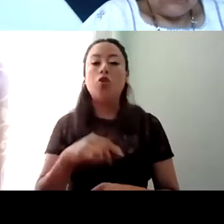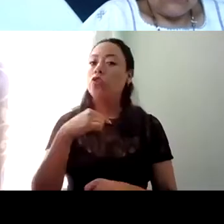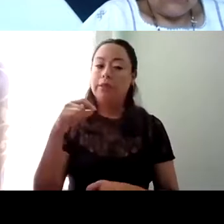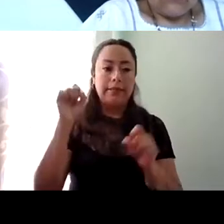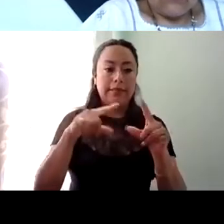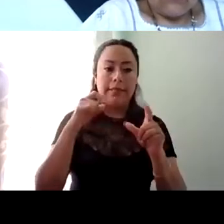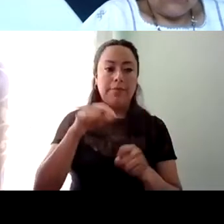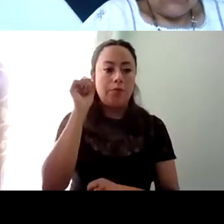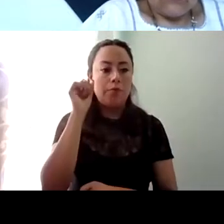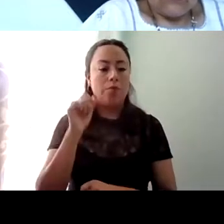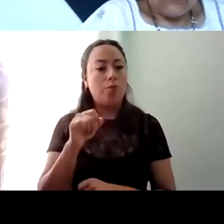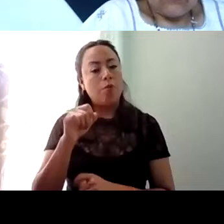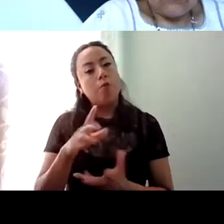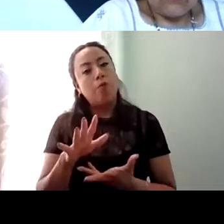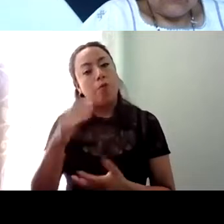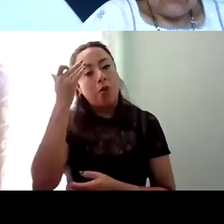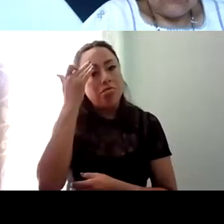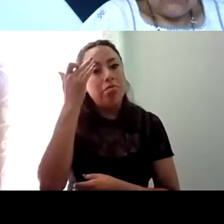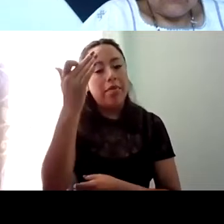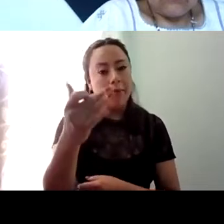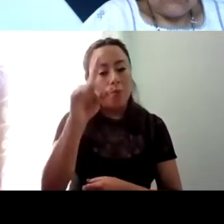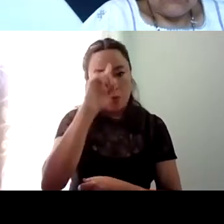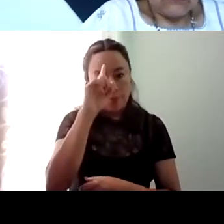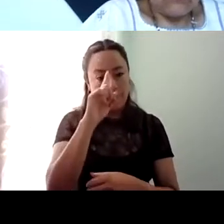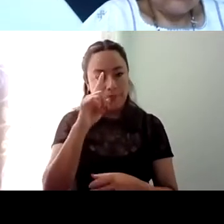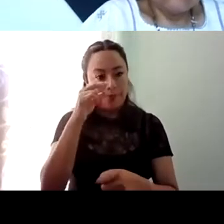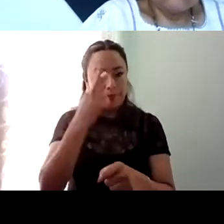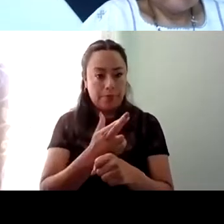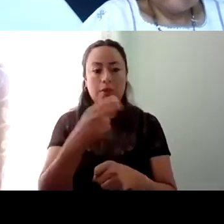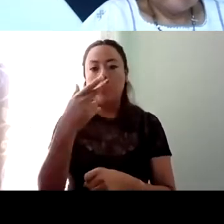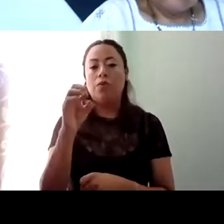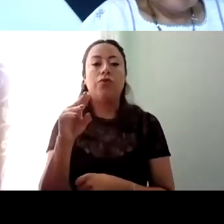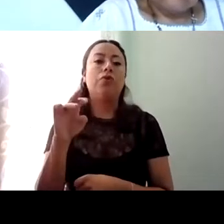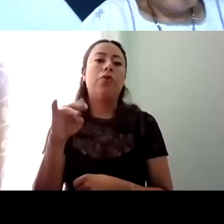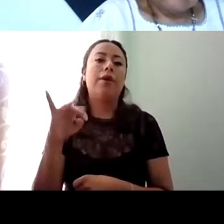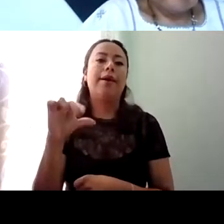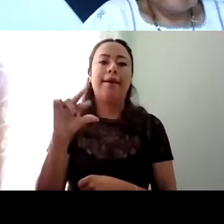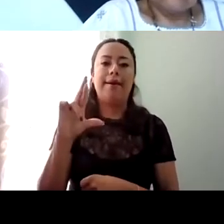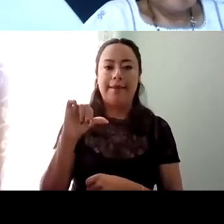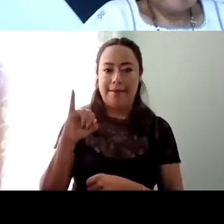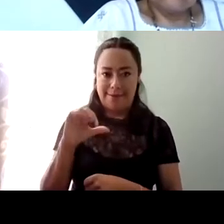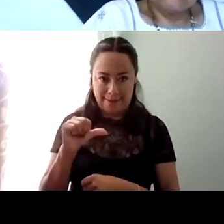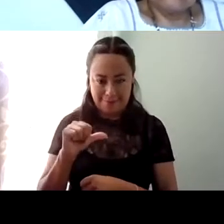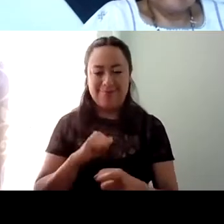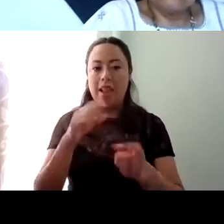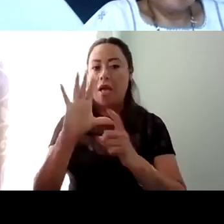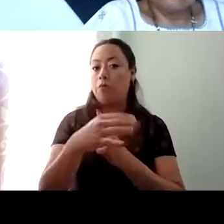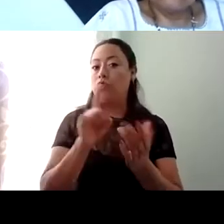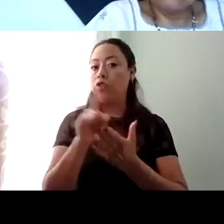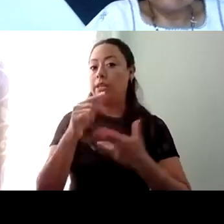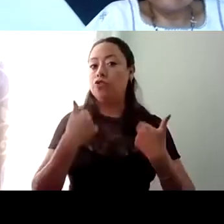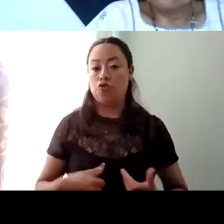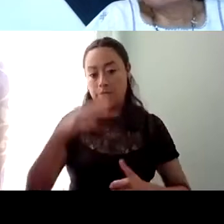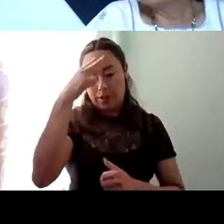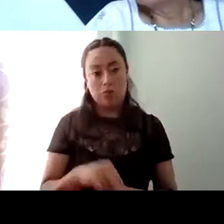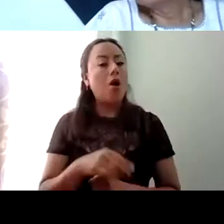como consejera honoraria de la Comisión de Derechos Humanos de la Ciudad de México. Y uno de los principales motivos que me impulsan a